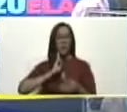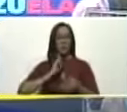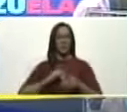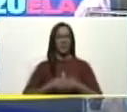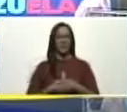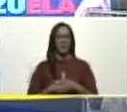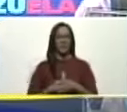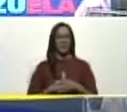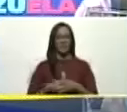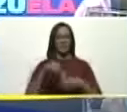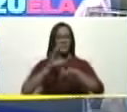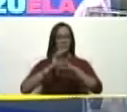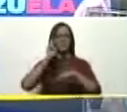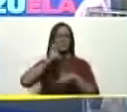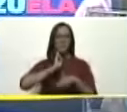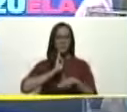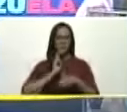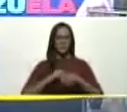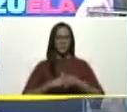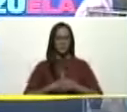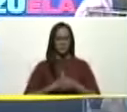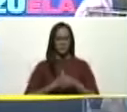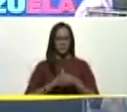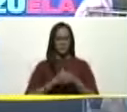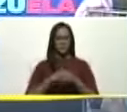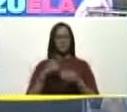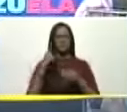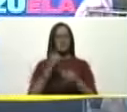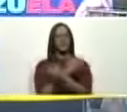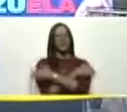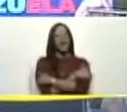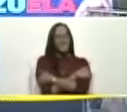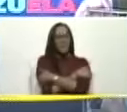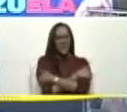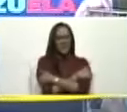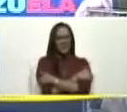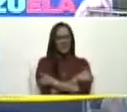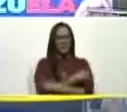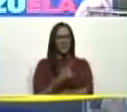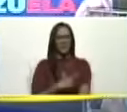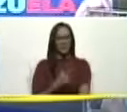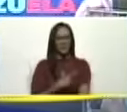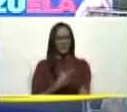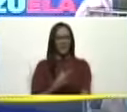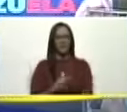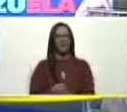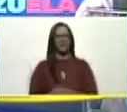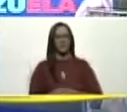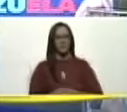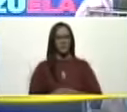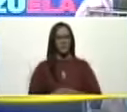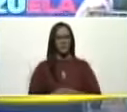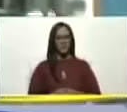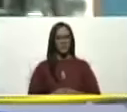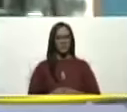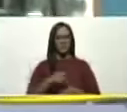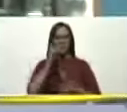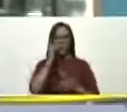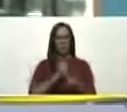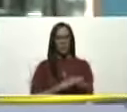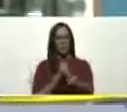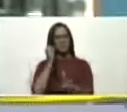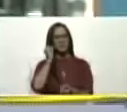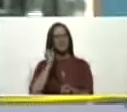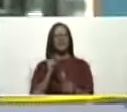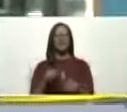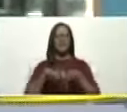de Ciudad Bolívar. Un abrazo fraterno a mis hermanos y hermanas de la